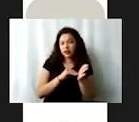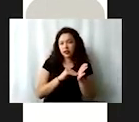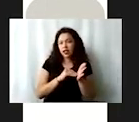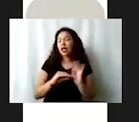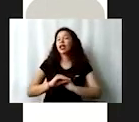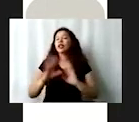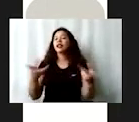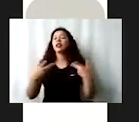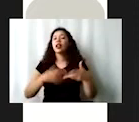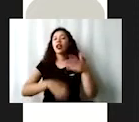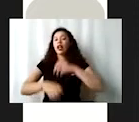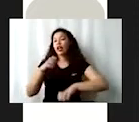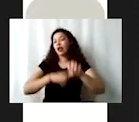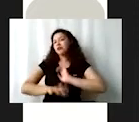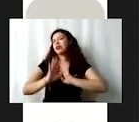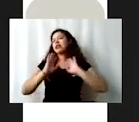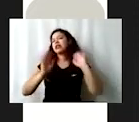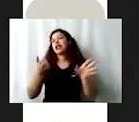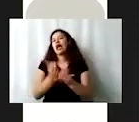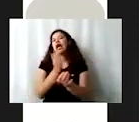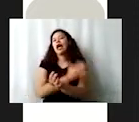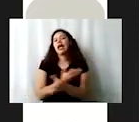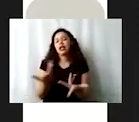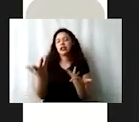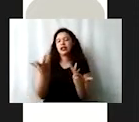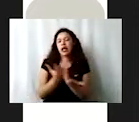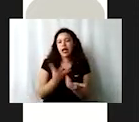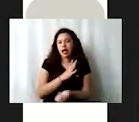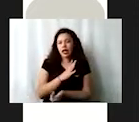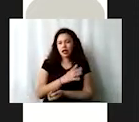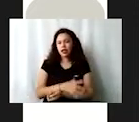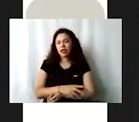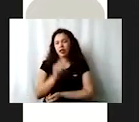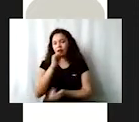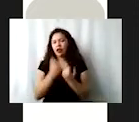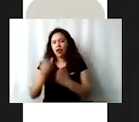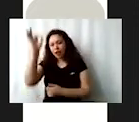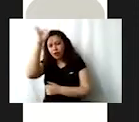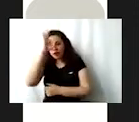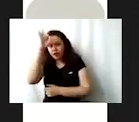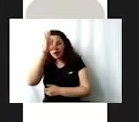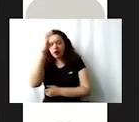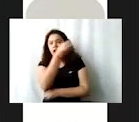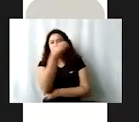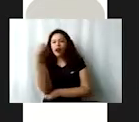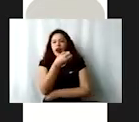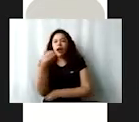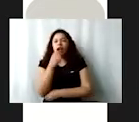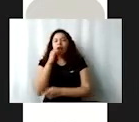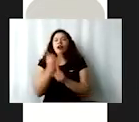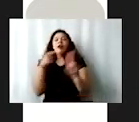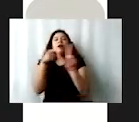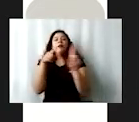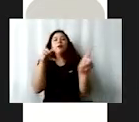empresa ya debiera de tener, que tiene que ver también con esa filosofía organizacional y esos objetivos a